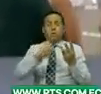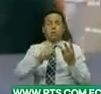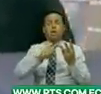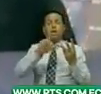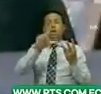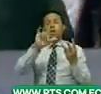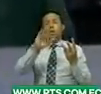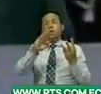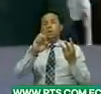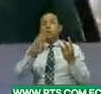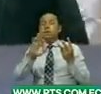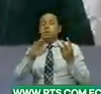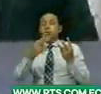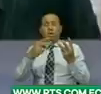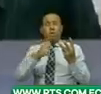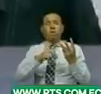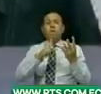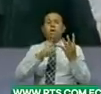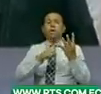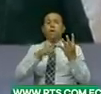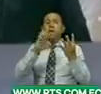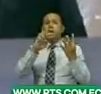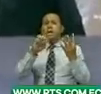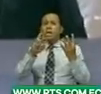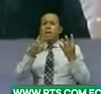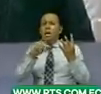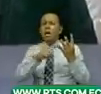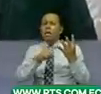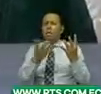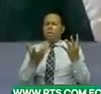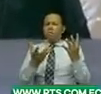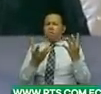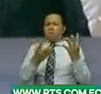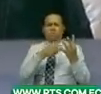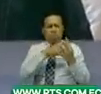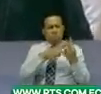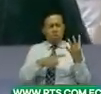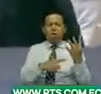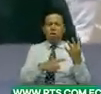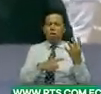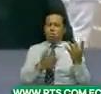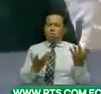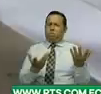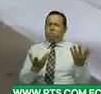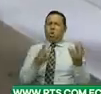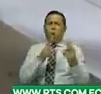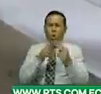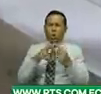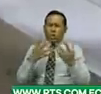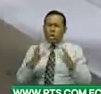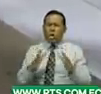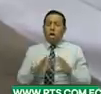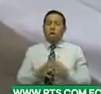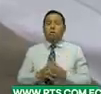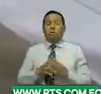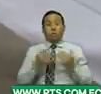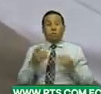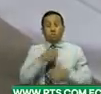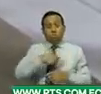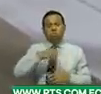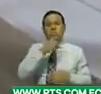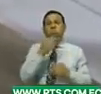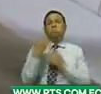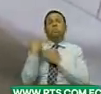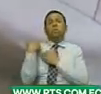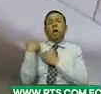en diciembre, y en enero Efraín Ruales, como casos muy demasiado complicados y trágicos. Este plantón fue organizado por la